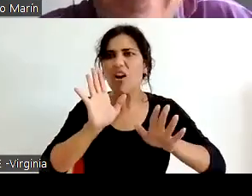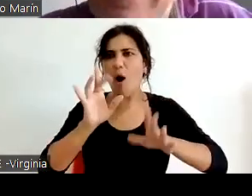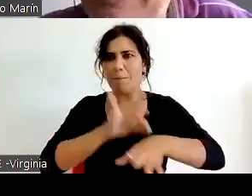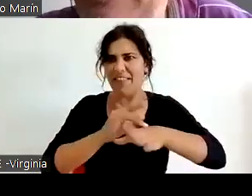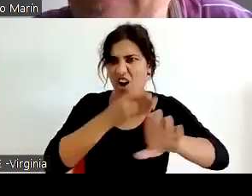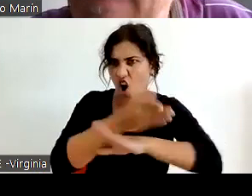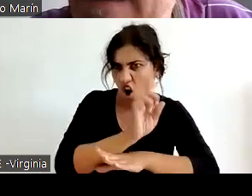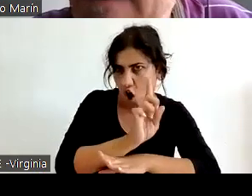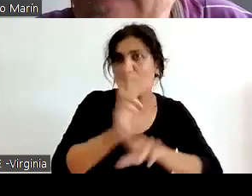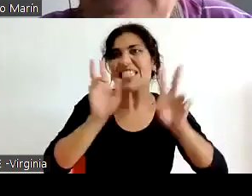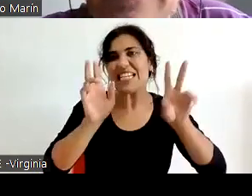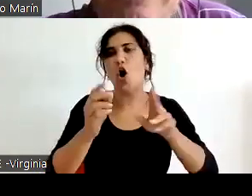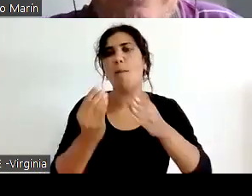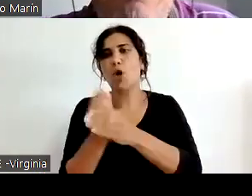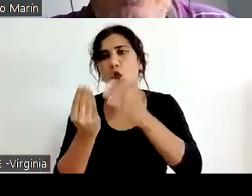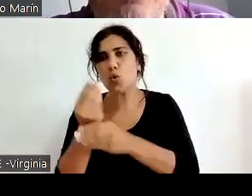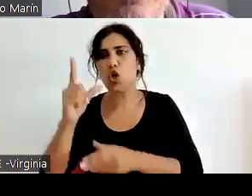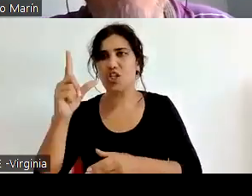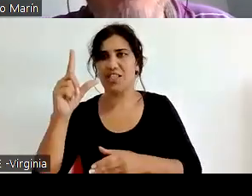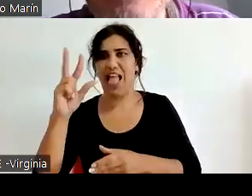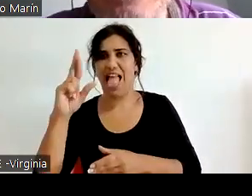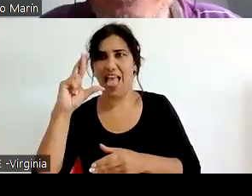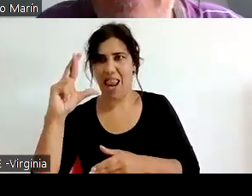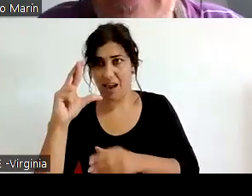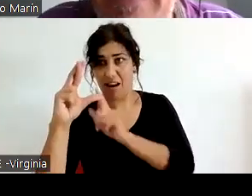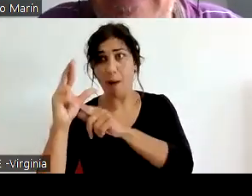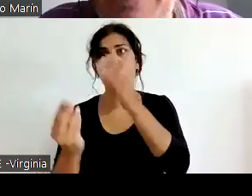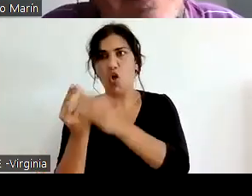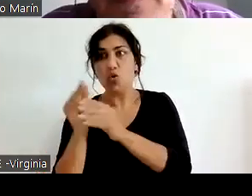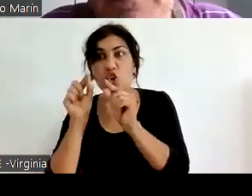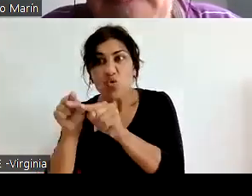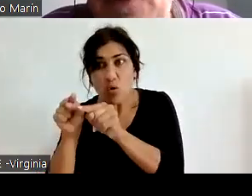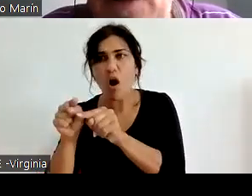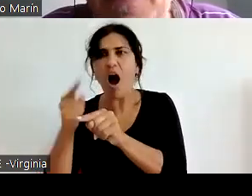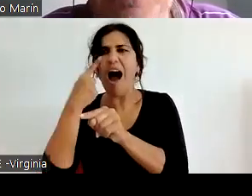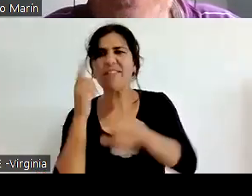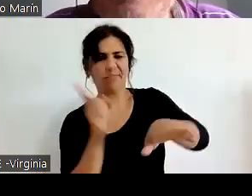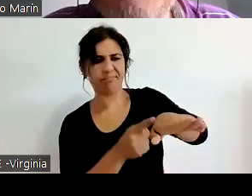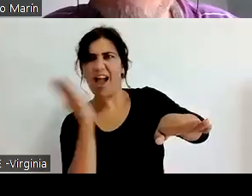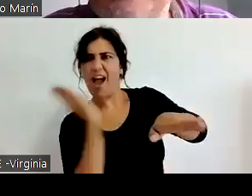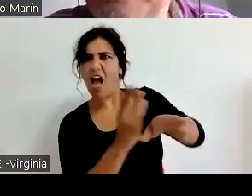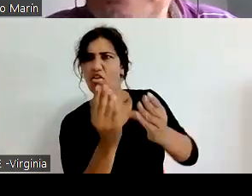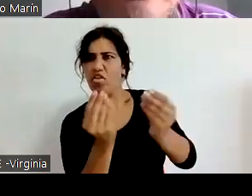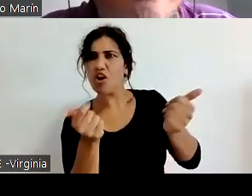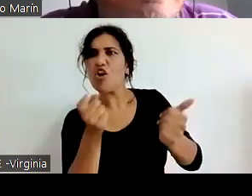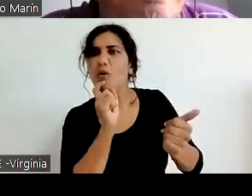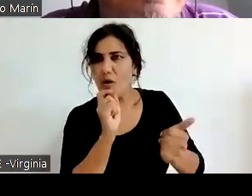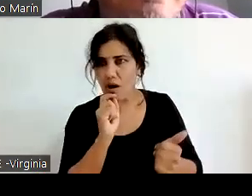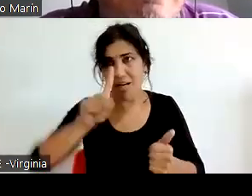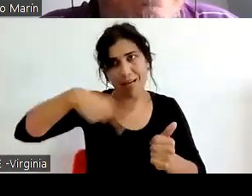de DLR del laboratorio. Eh, Vamos a comenzar.